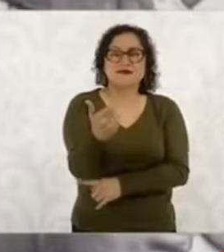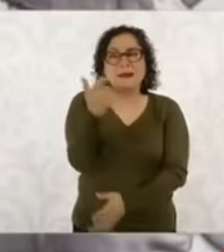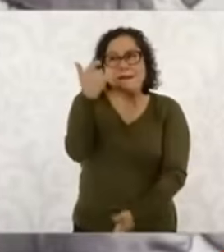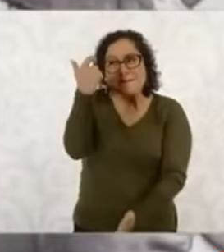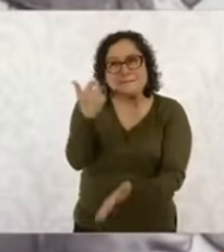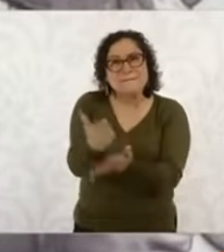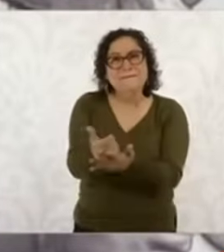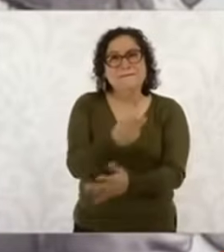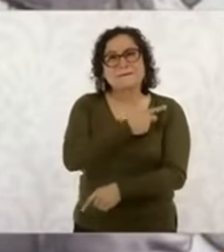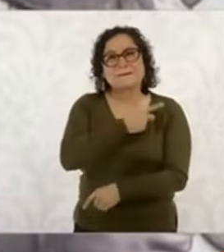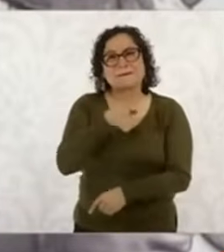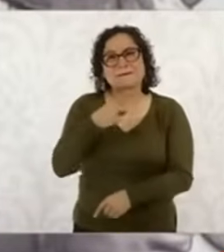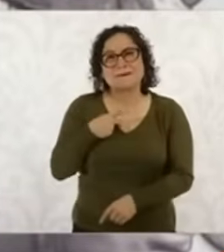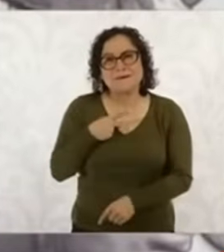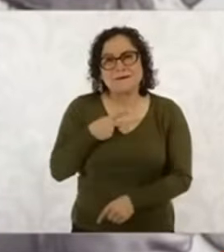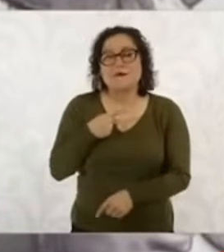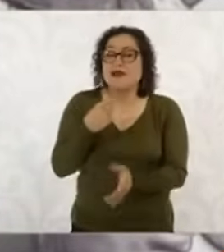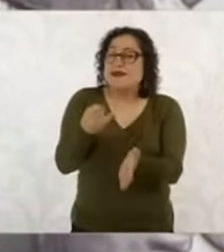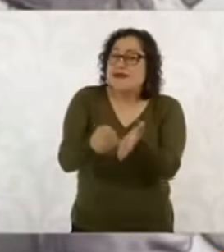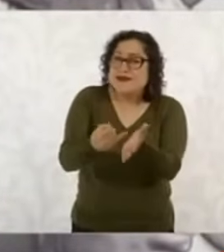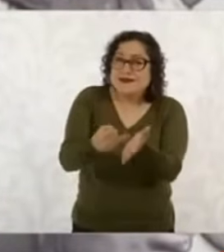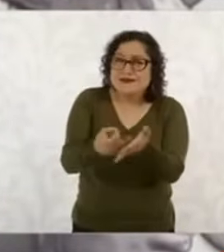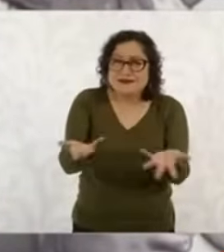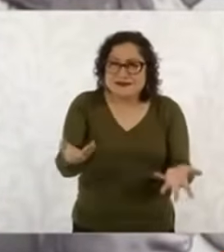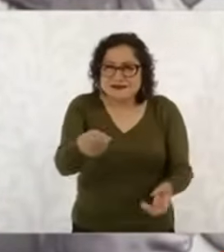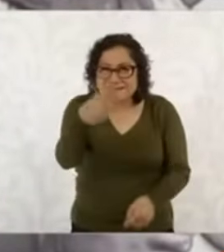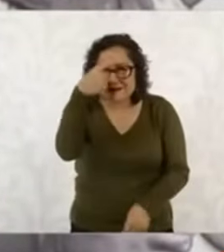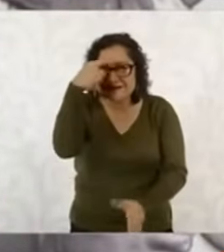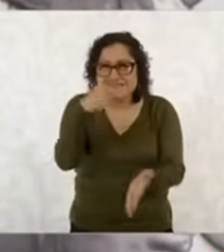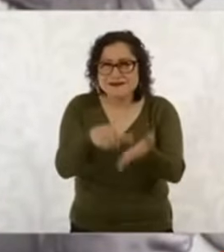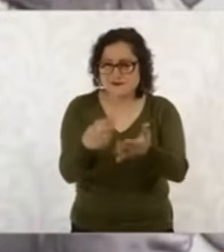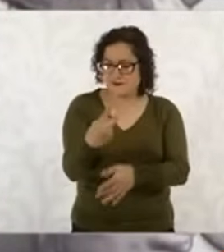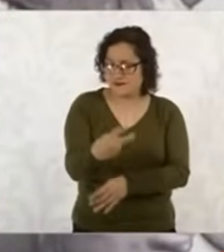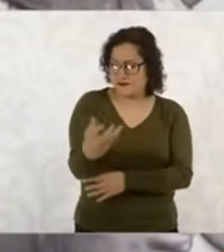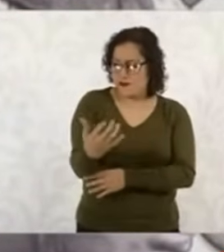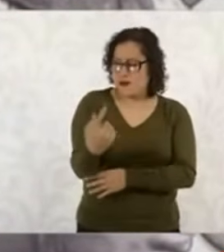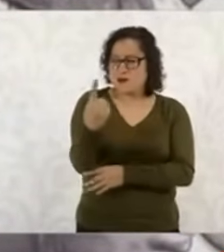de pago de intereses. Imagínense, 250,000 millones